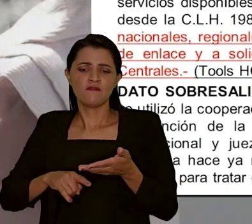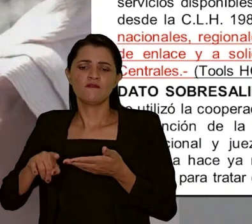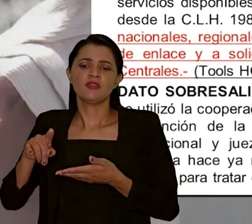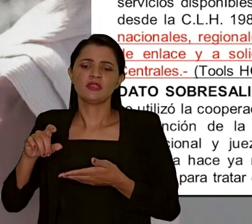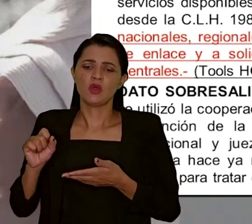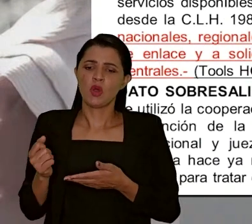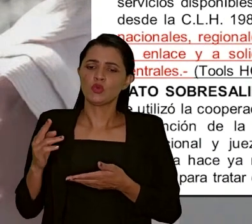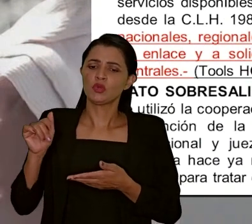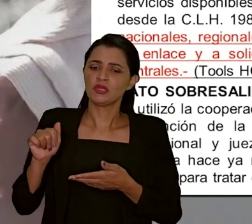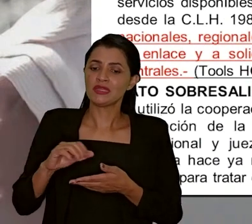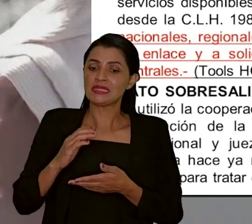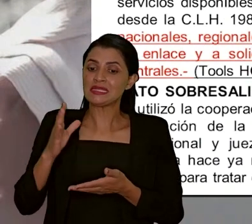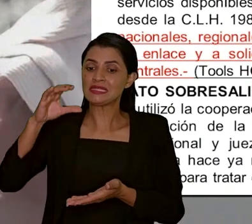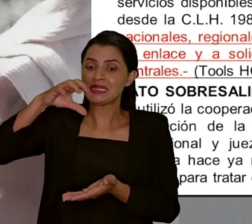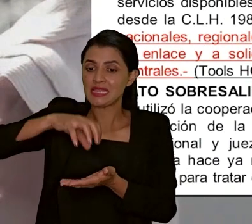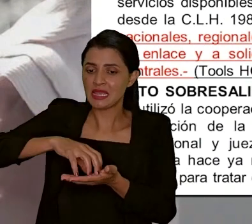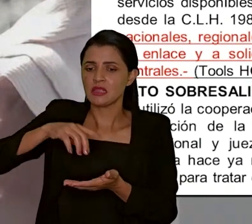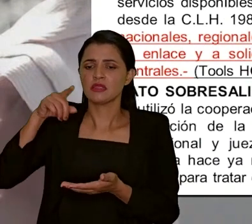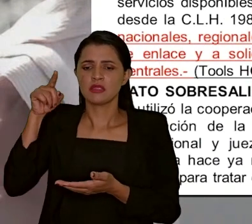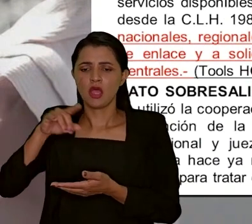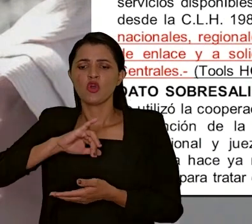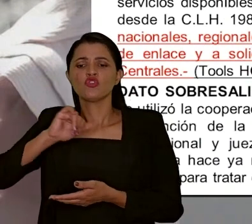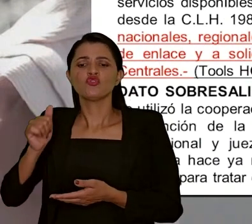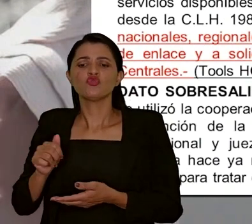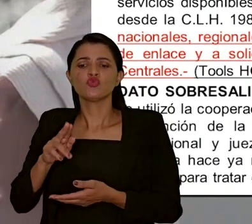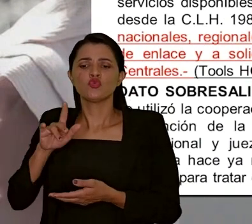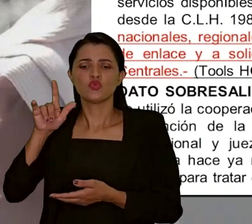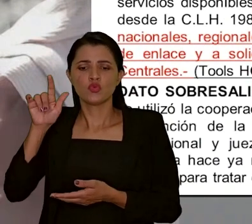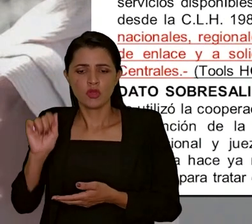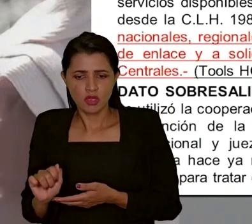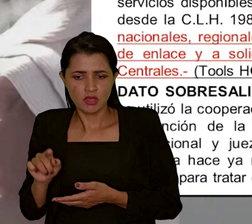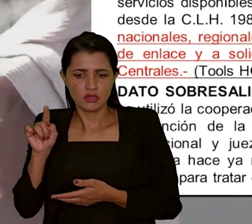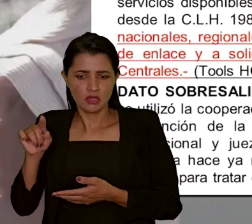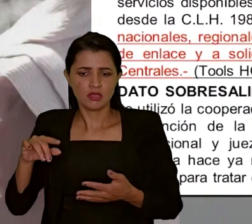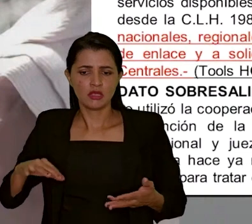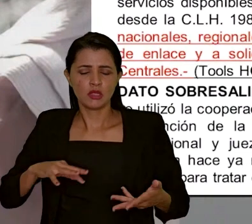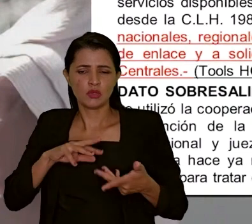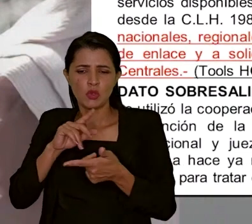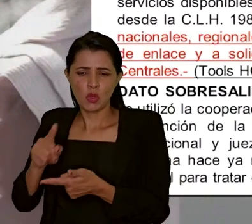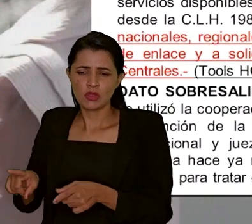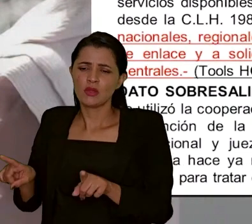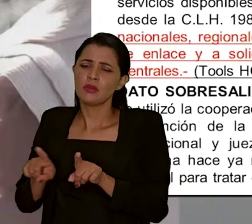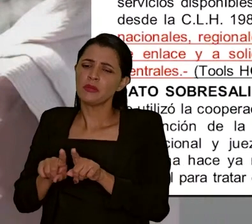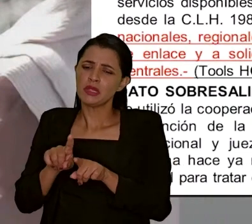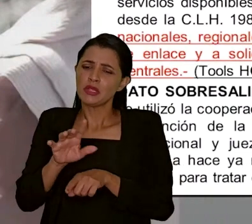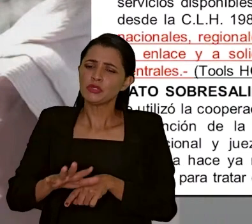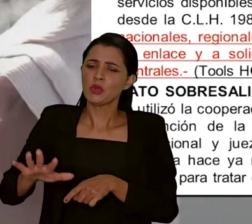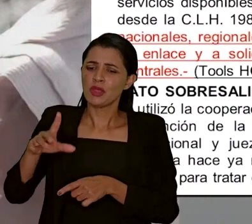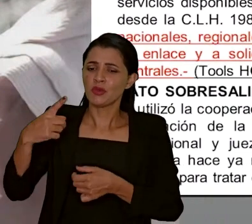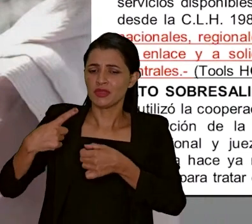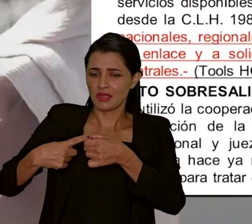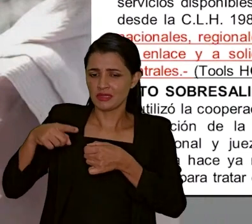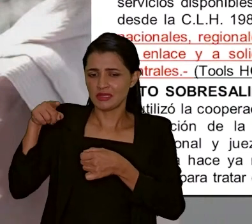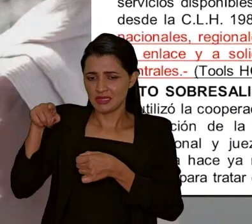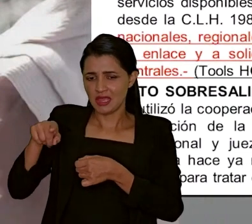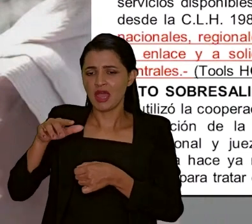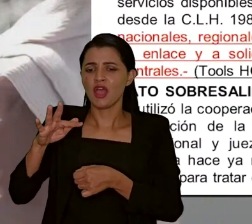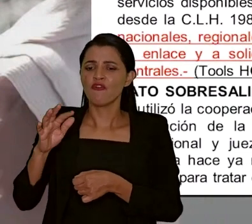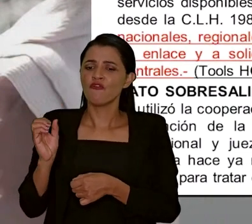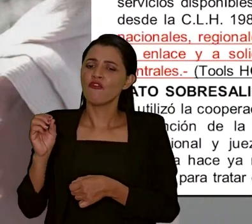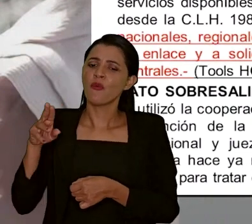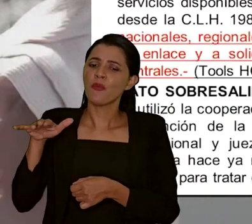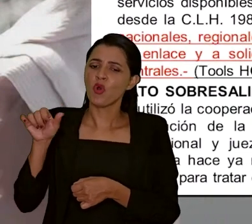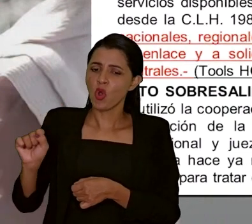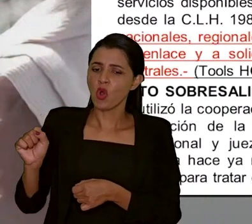internacional y jueces de la red nacional de Formosa. Como ustedes saben, Argentina hace ya más de 10 años cuenta con una